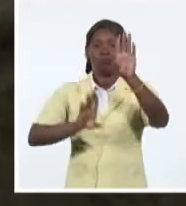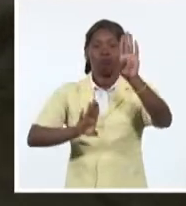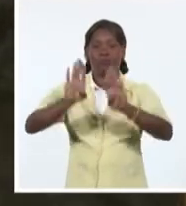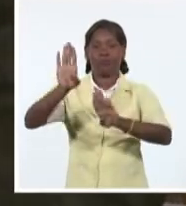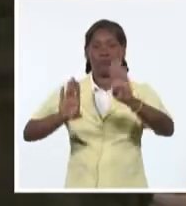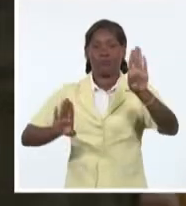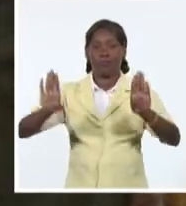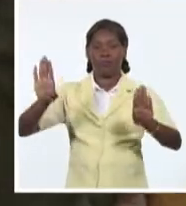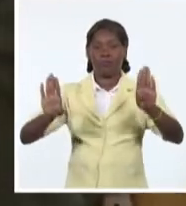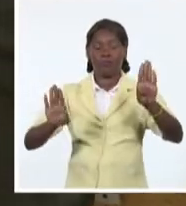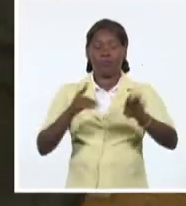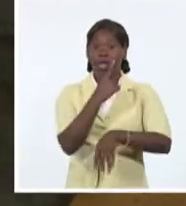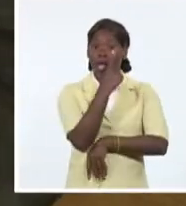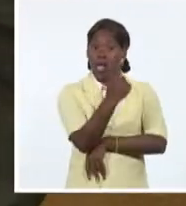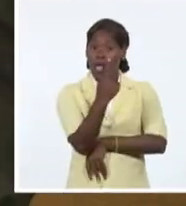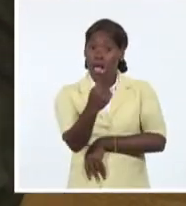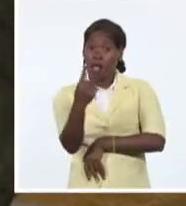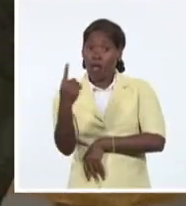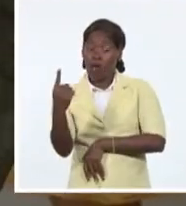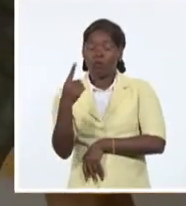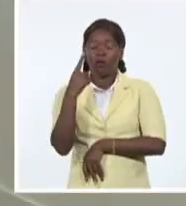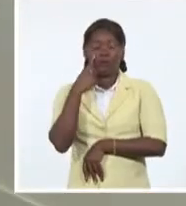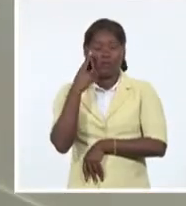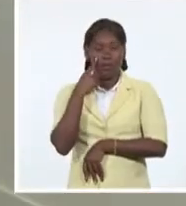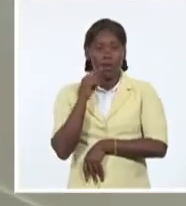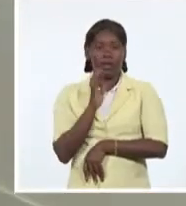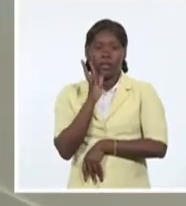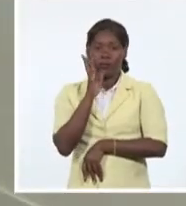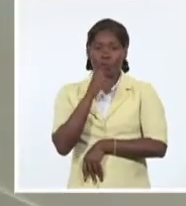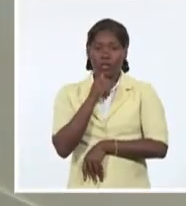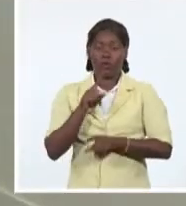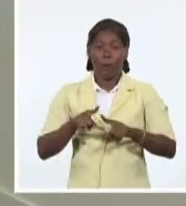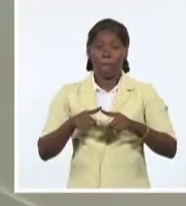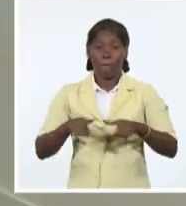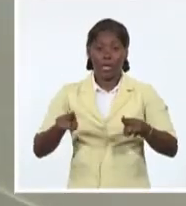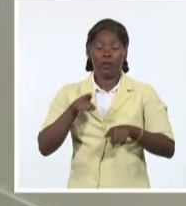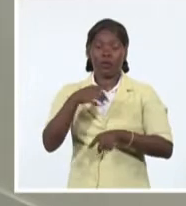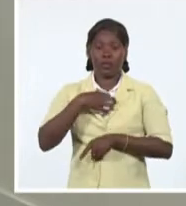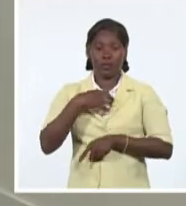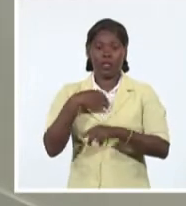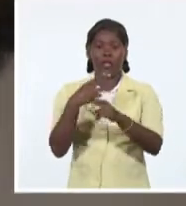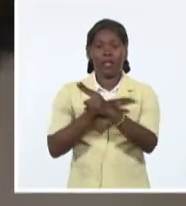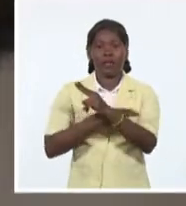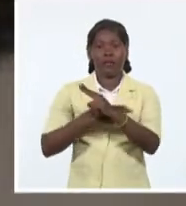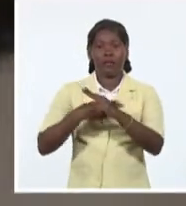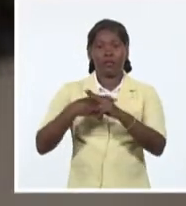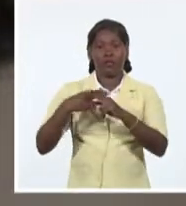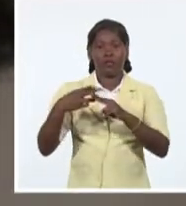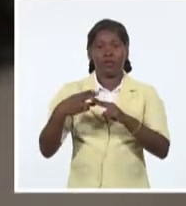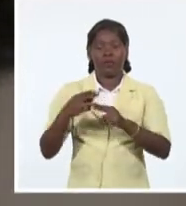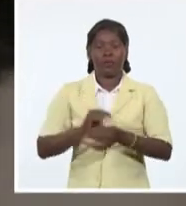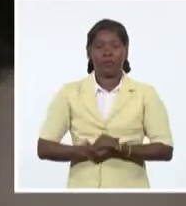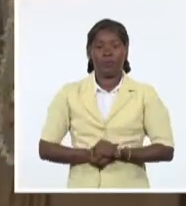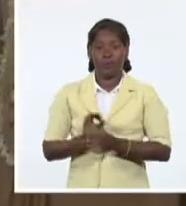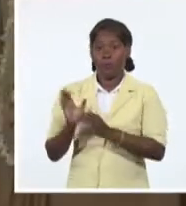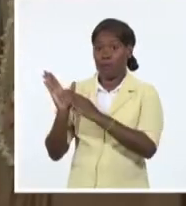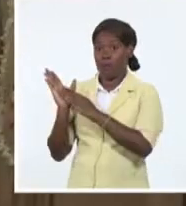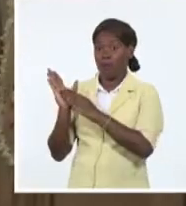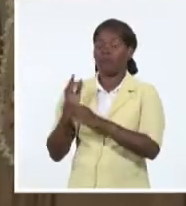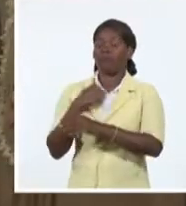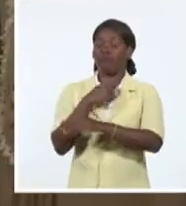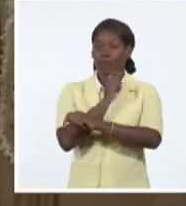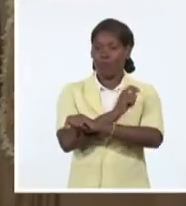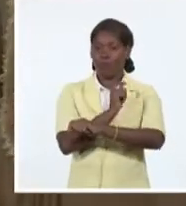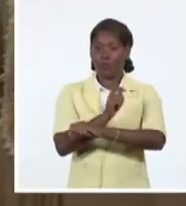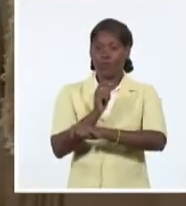galería el reino de este mundo está la historia de la enseñanza artística Isabel gimeno aún conserva los recuerdos